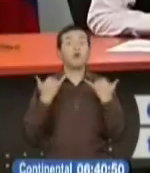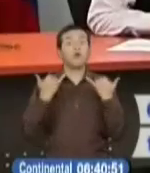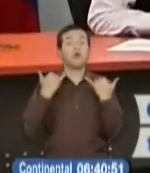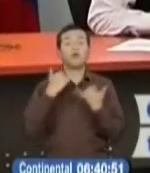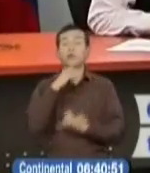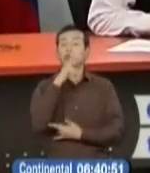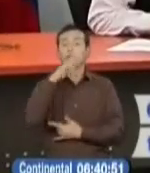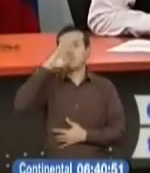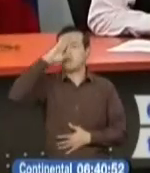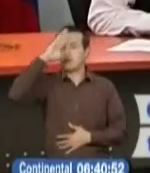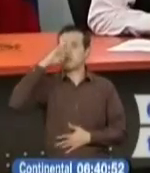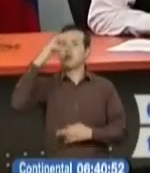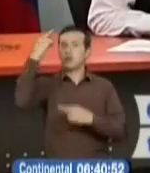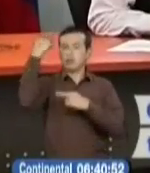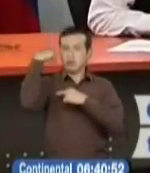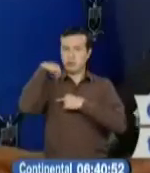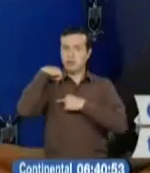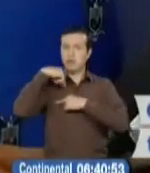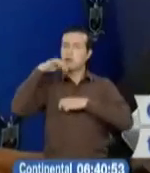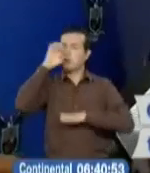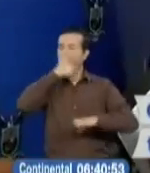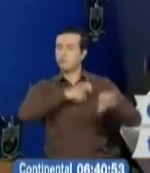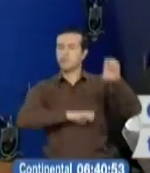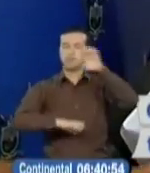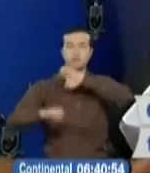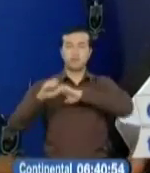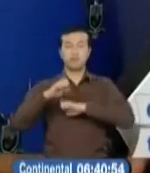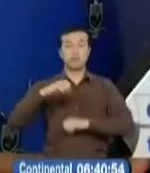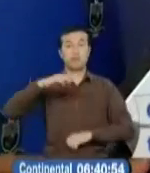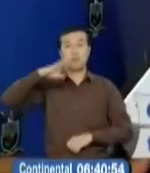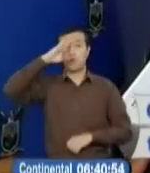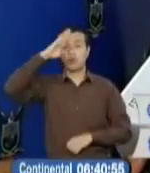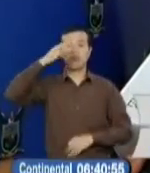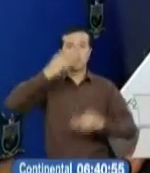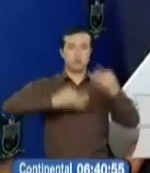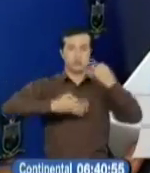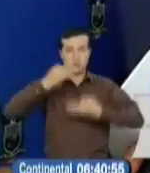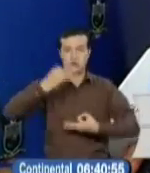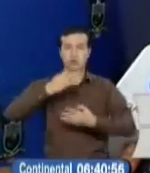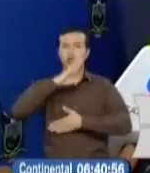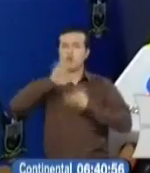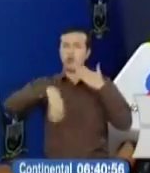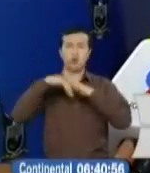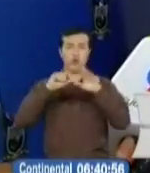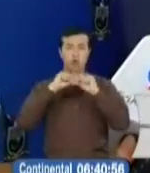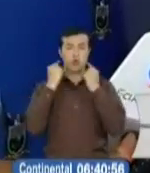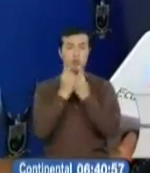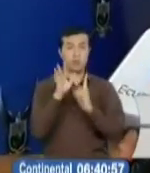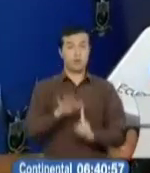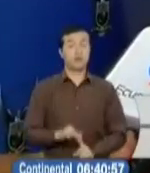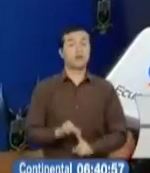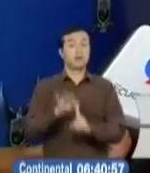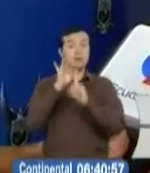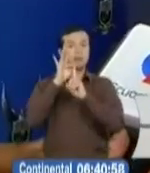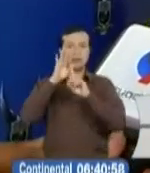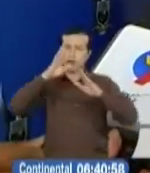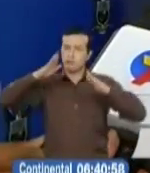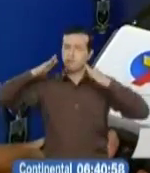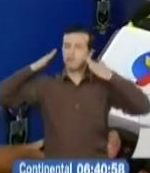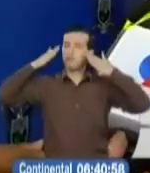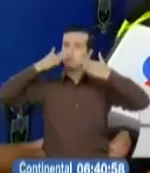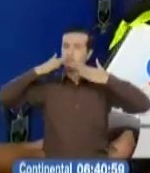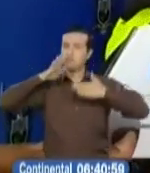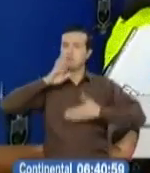unidades especializadas de la Policía Nacional. La Policía Judicial Criminalística y el Grupo de Intervención y Rescate, que tiene